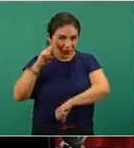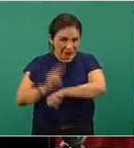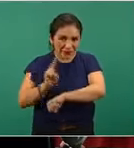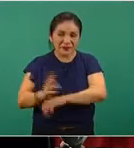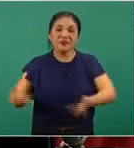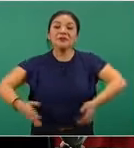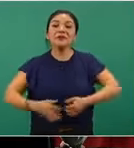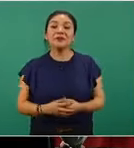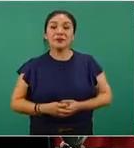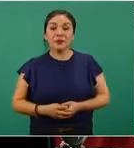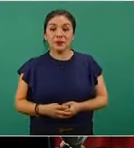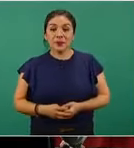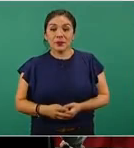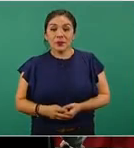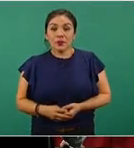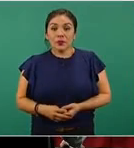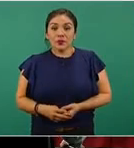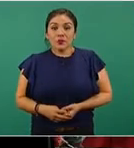siguiente, por favor.